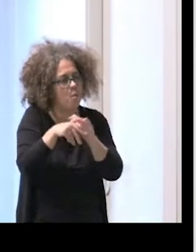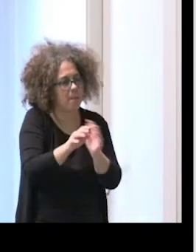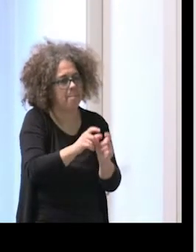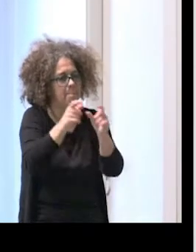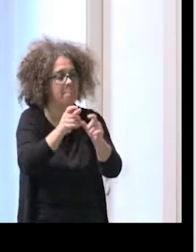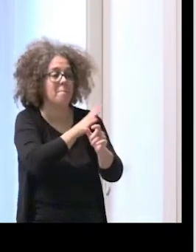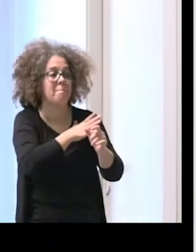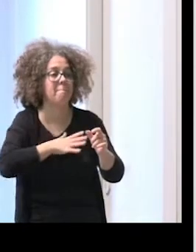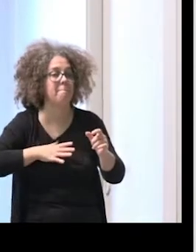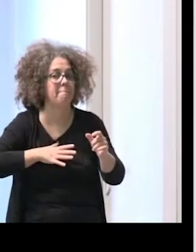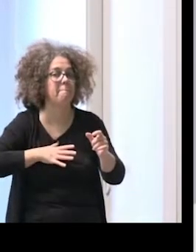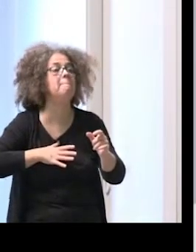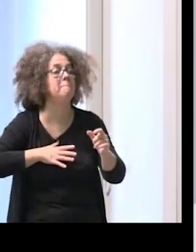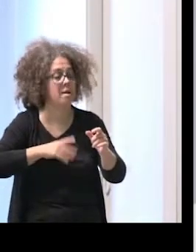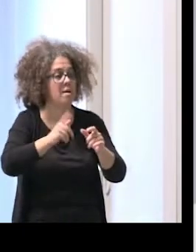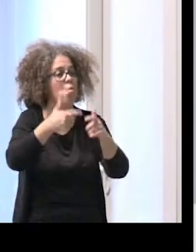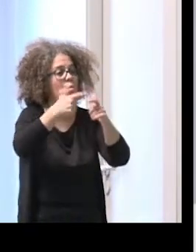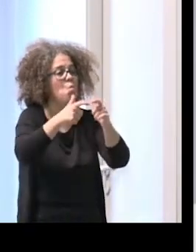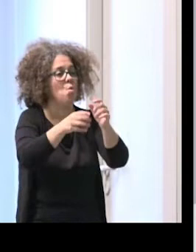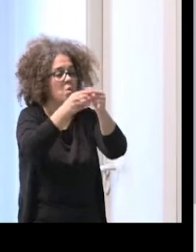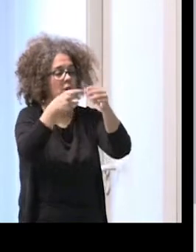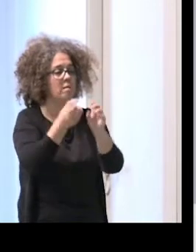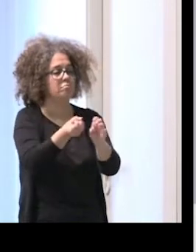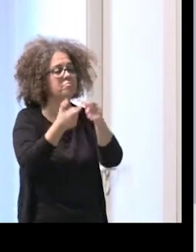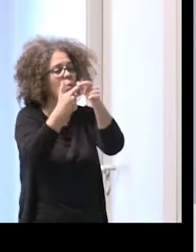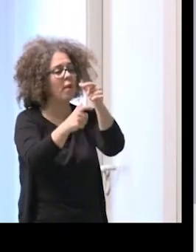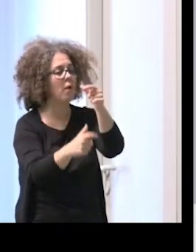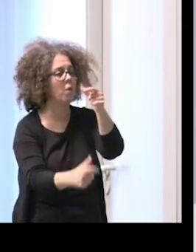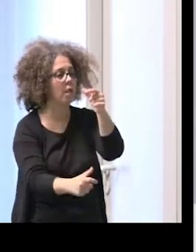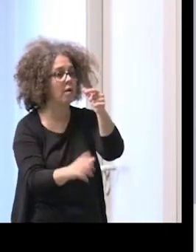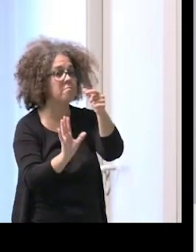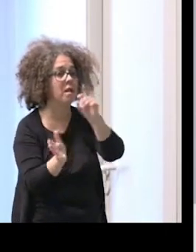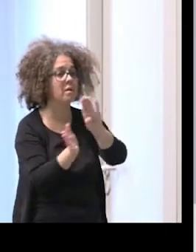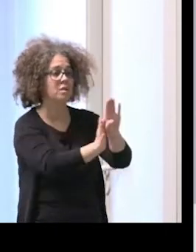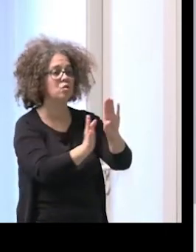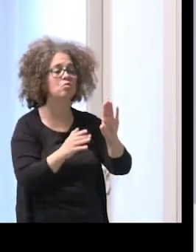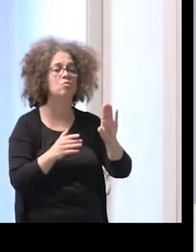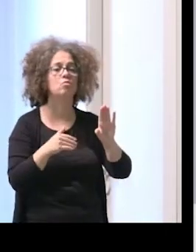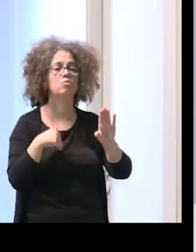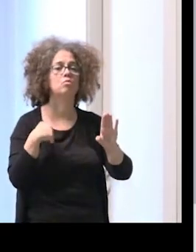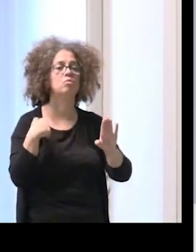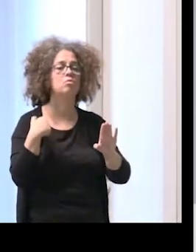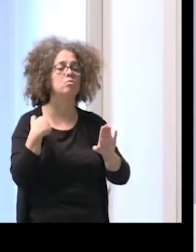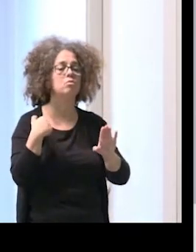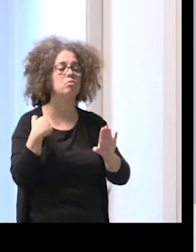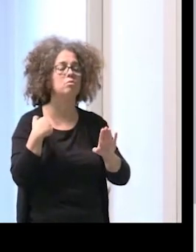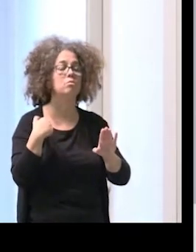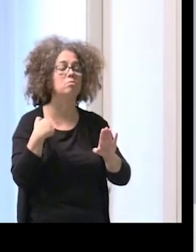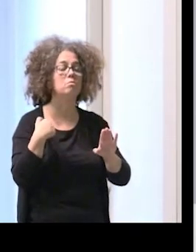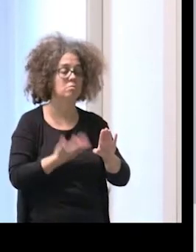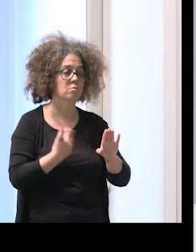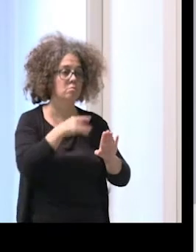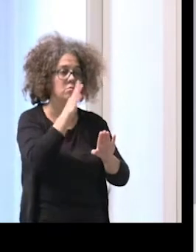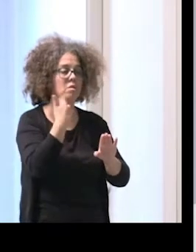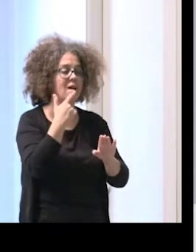estas células para administrarlas en los experimentos. La forma que invadimos, que nos